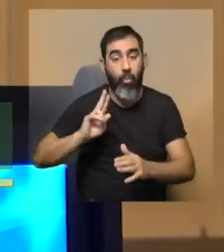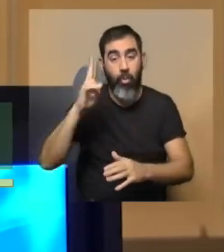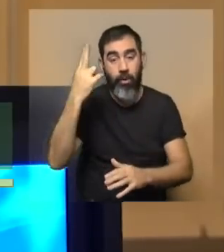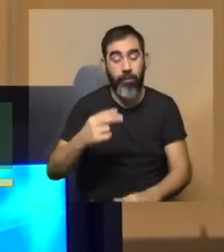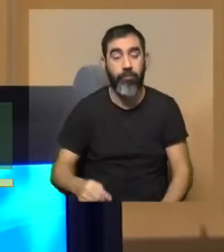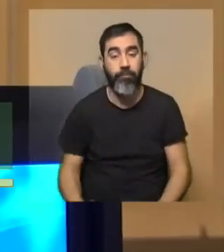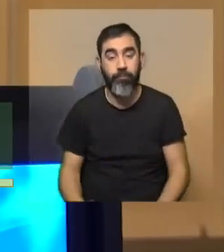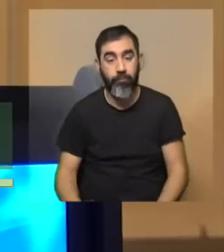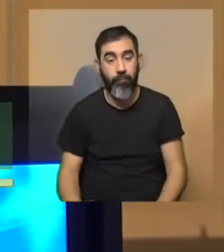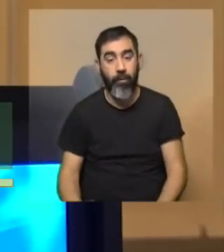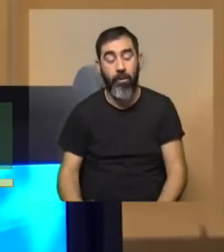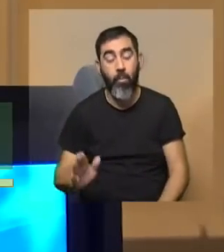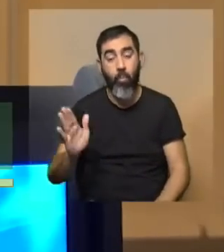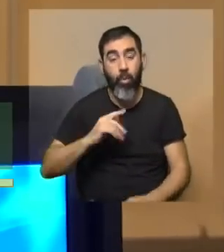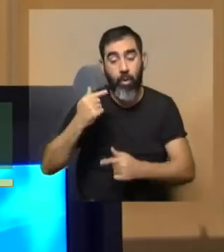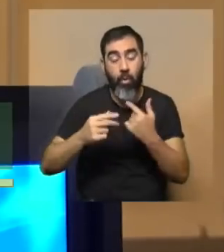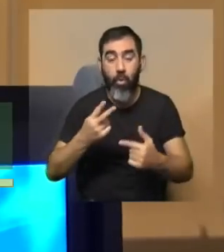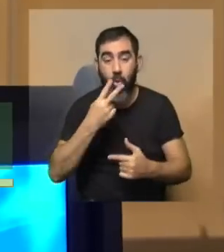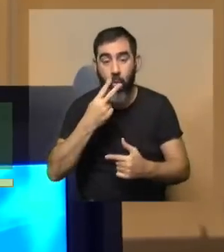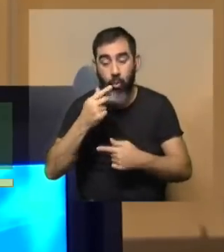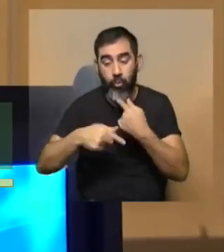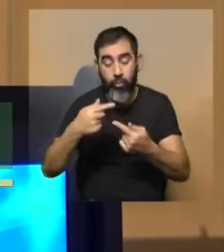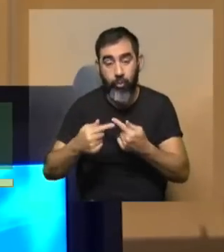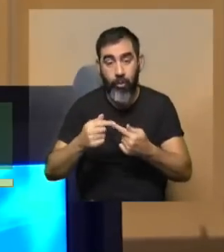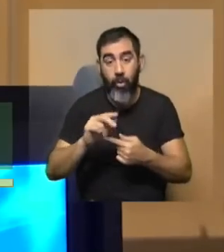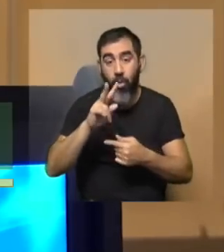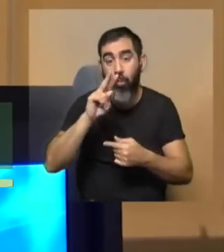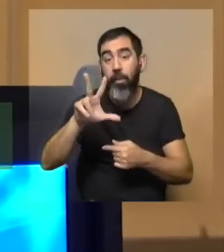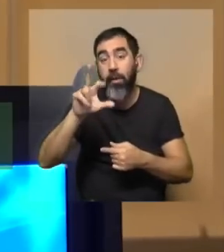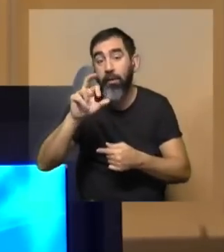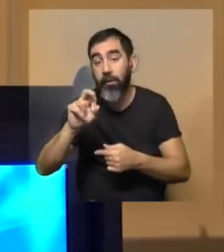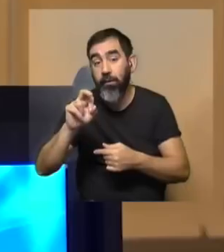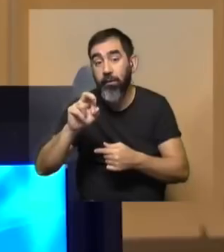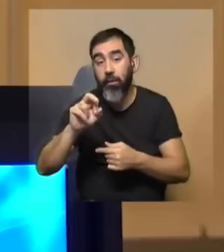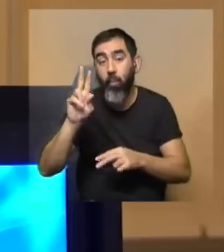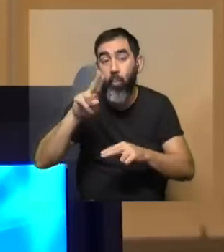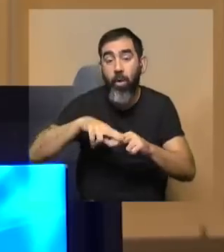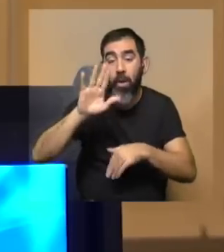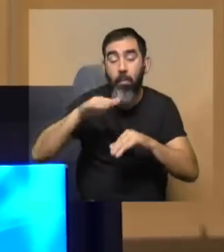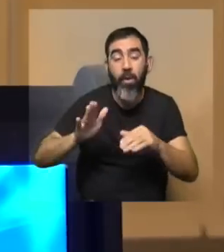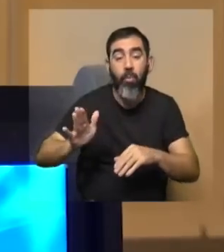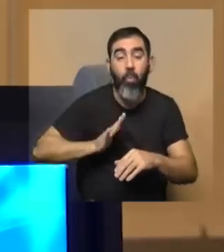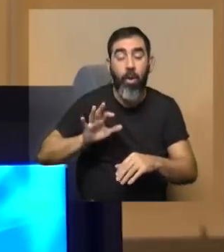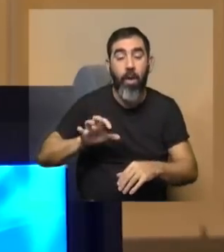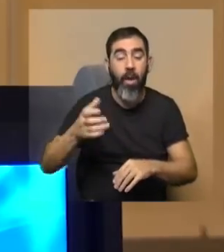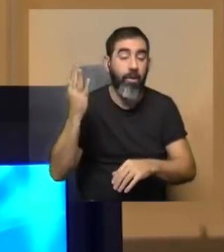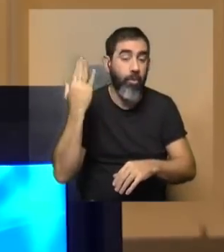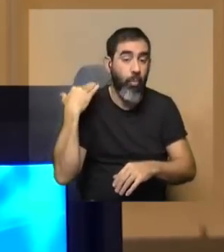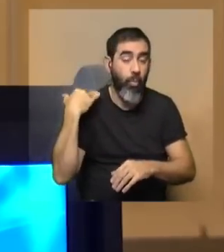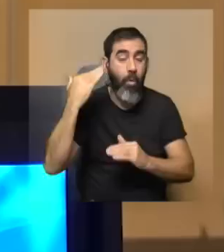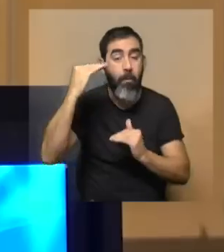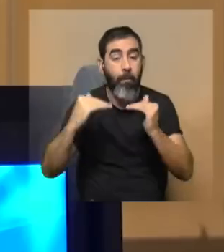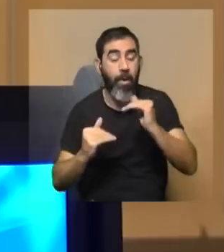Y si la mujer uruguaya sigue fumando en el 2030 decimos que van a morir más mujeres por cáncer de pulmón